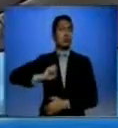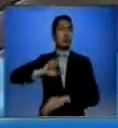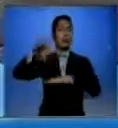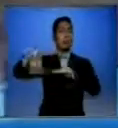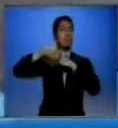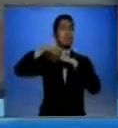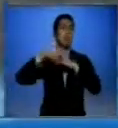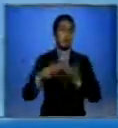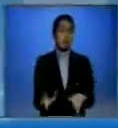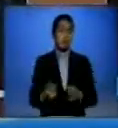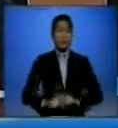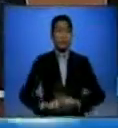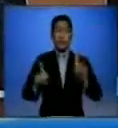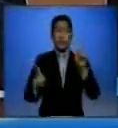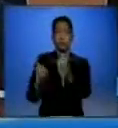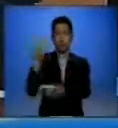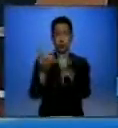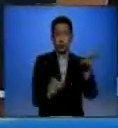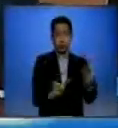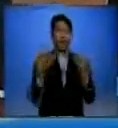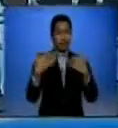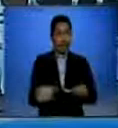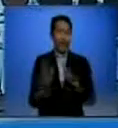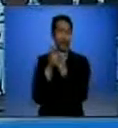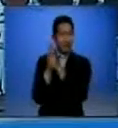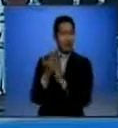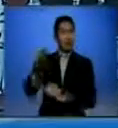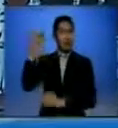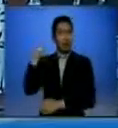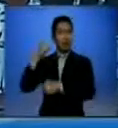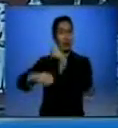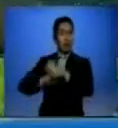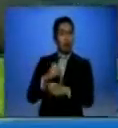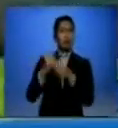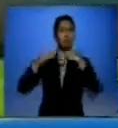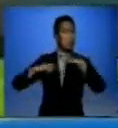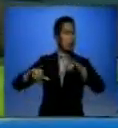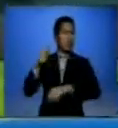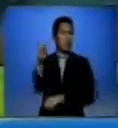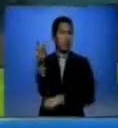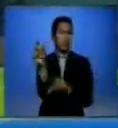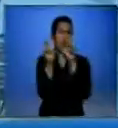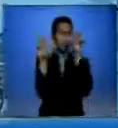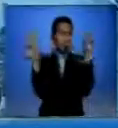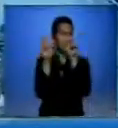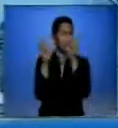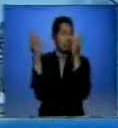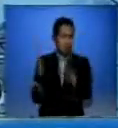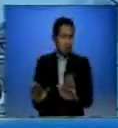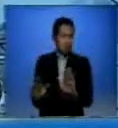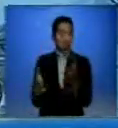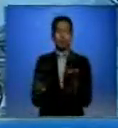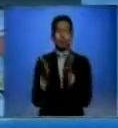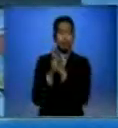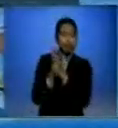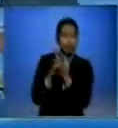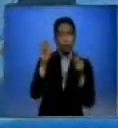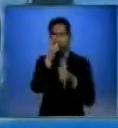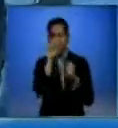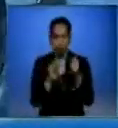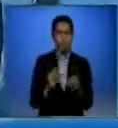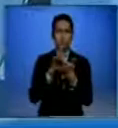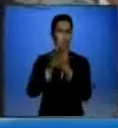décimos. Sin embargo, quienes hicieron este trámite el año anterior y continúan trabajando en la misma empresa, no deben llenar ninguna